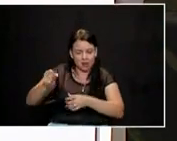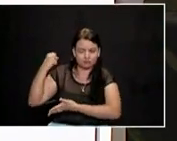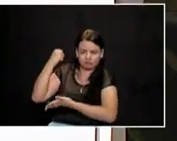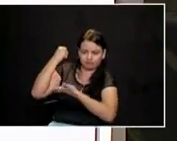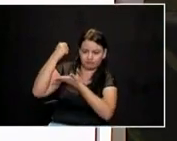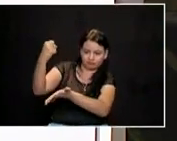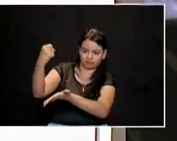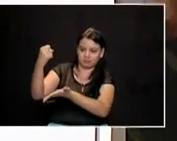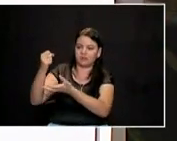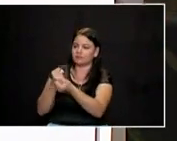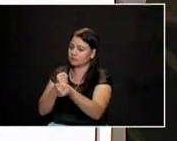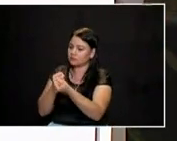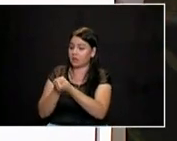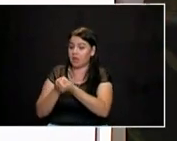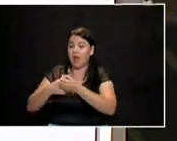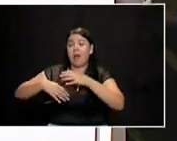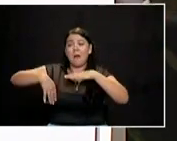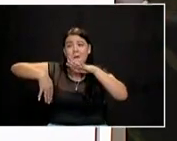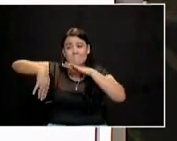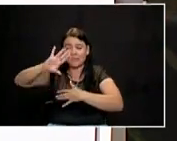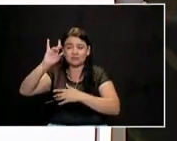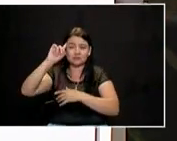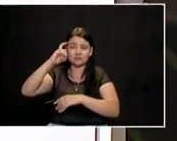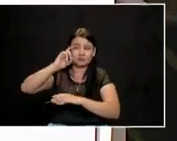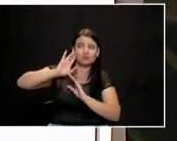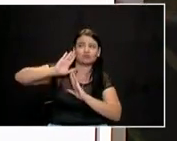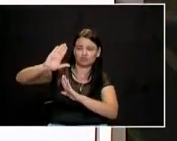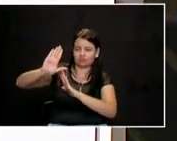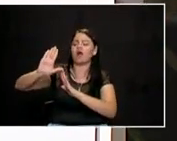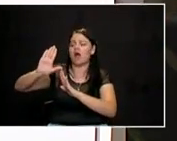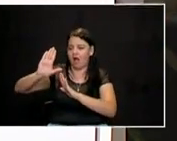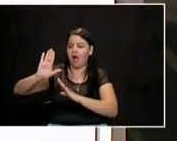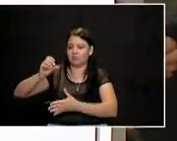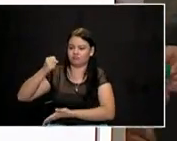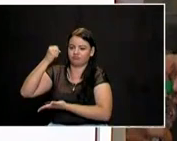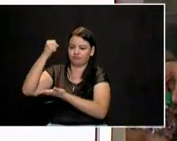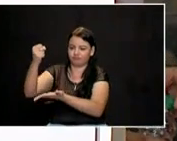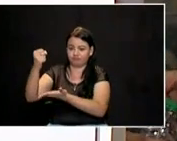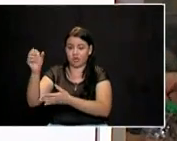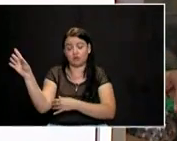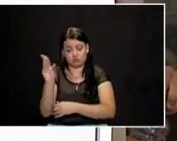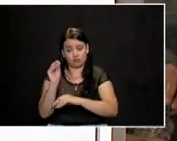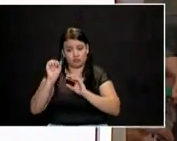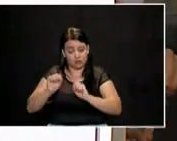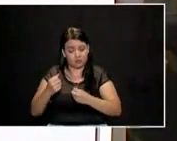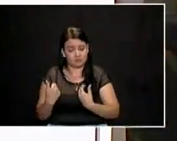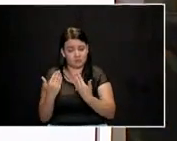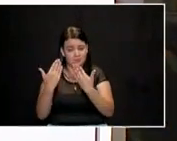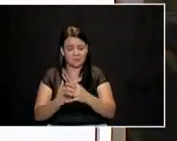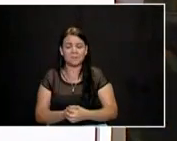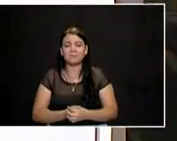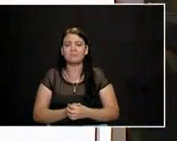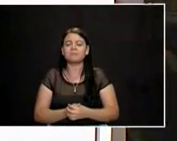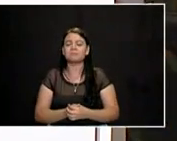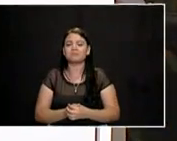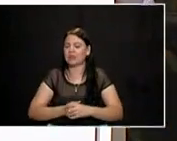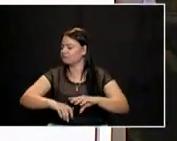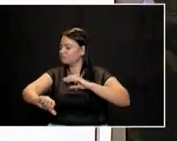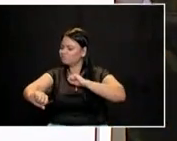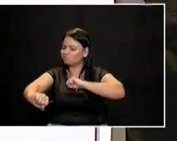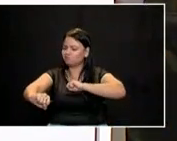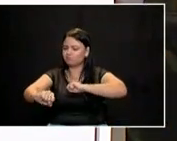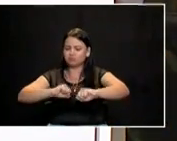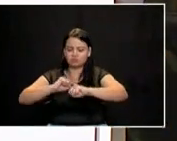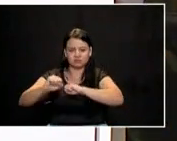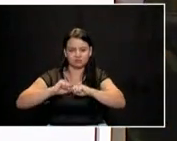superior, pública especialmente, aumentábamos la cobertura y todos nos beneficiamos de esos proyectos. Allá trabajamos muy